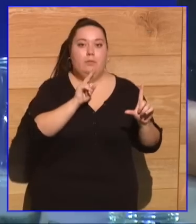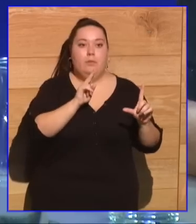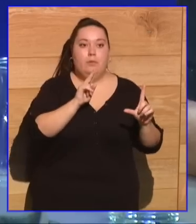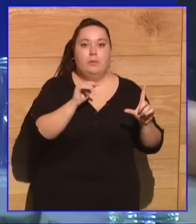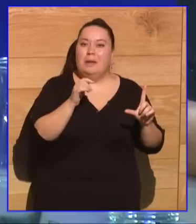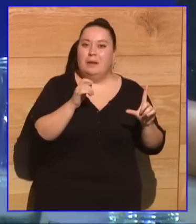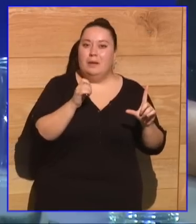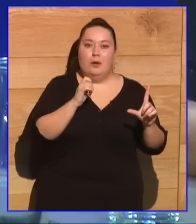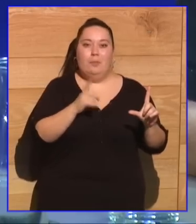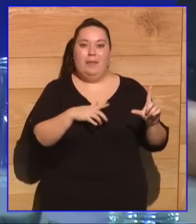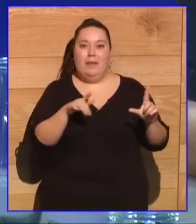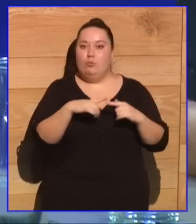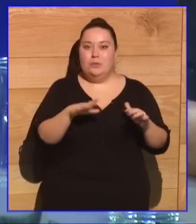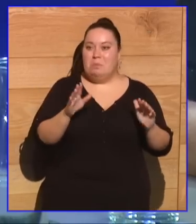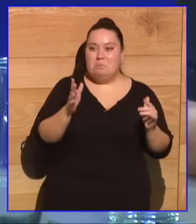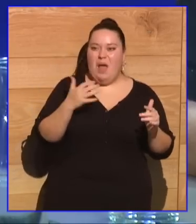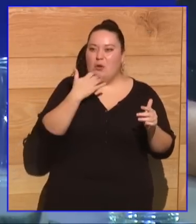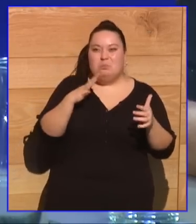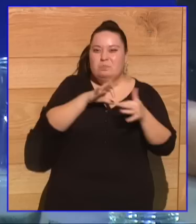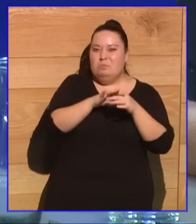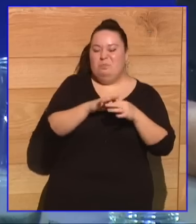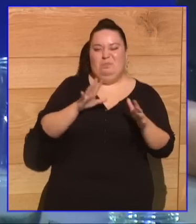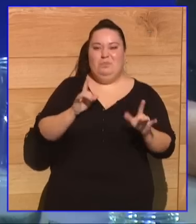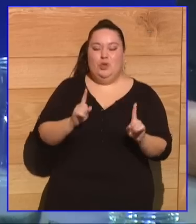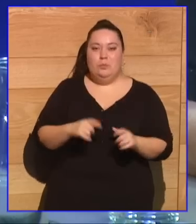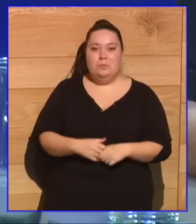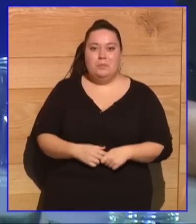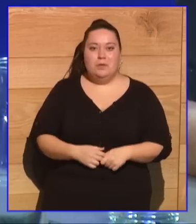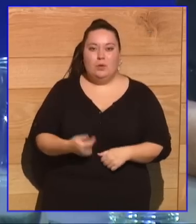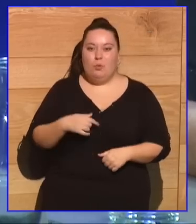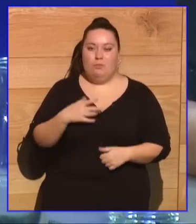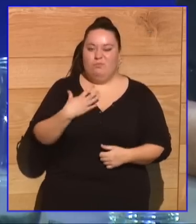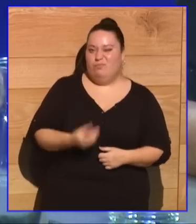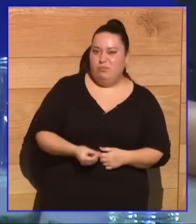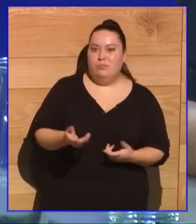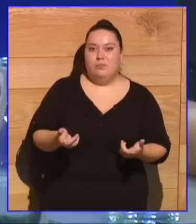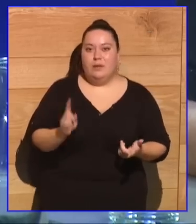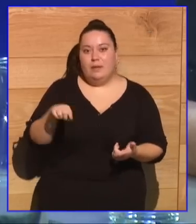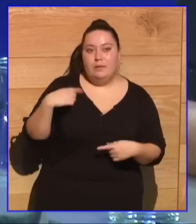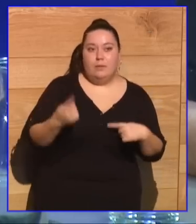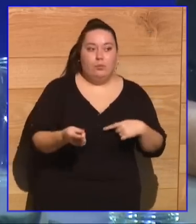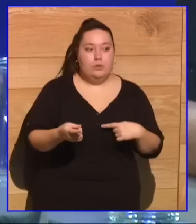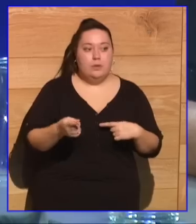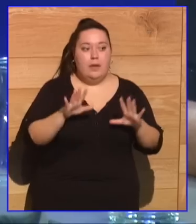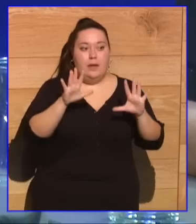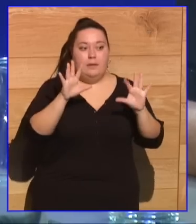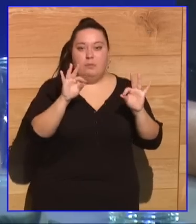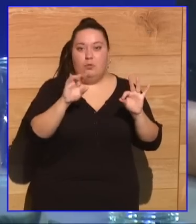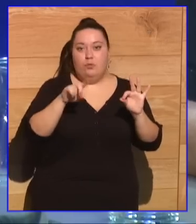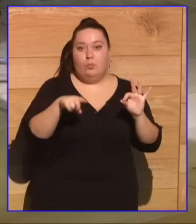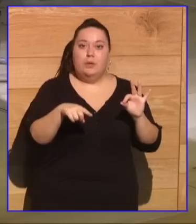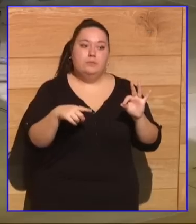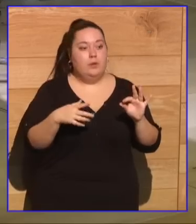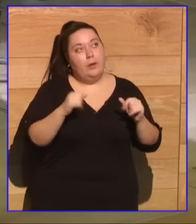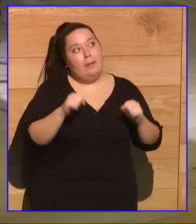un poco no aparece la música. Muy Nueva poco, Orleans. muy no poco. aparece. Entonces eso me creó una cierta decepción. Luego ya a los 10 minutos, digo, vale. Va. Tú